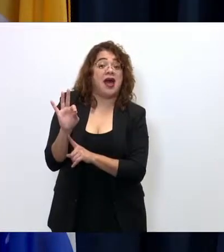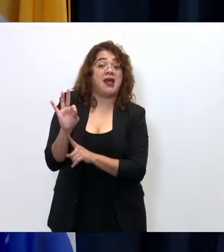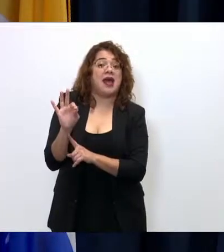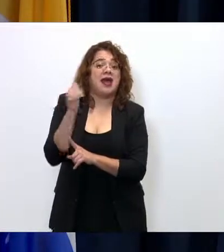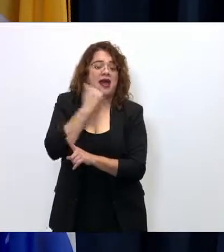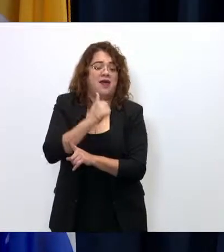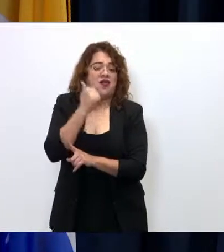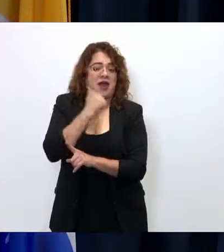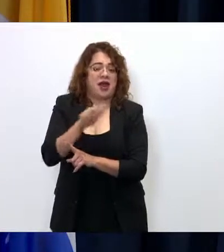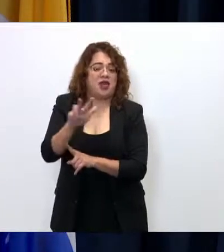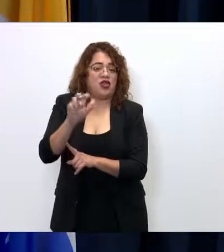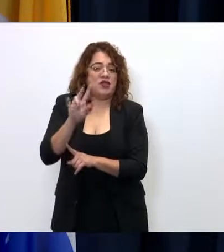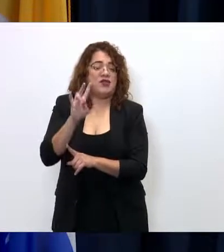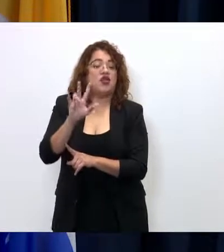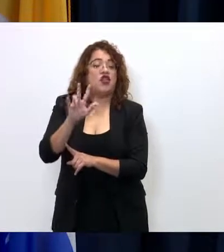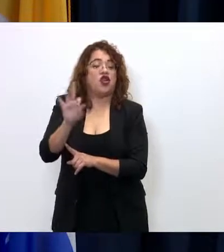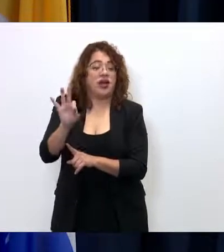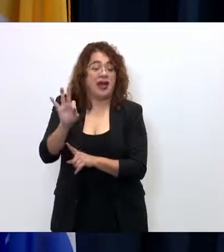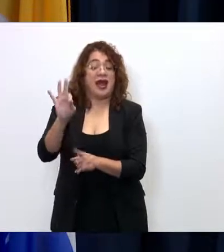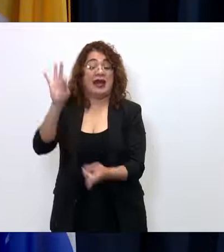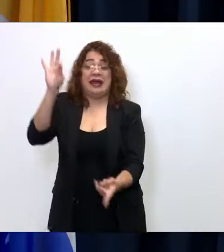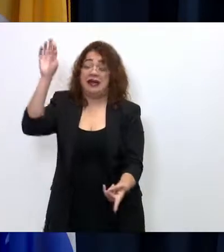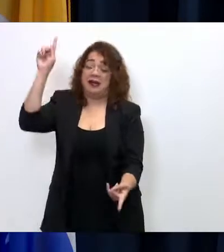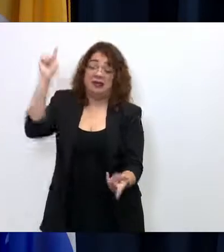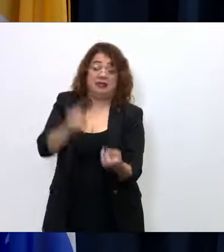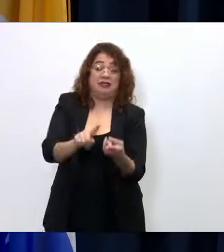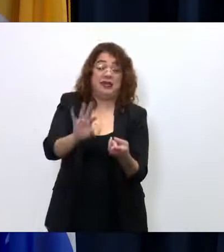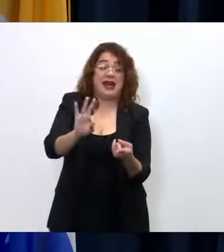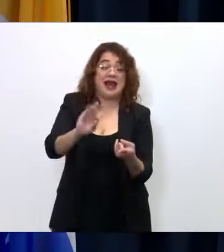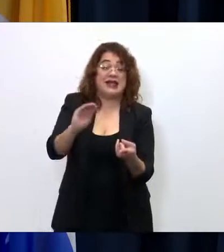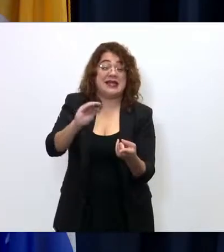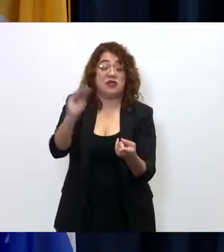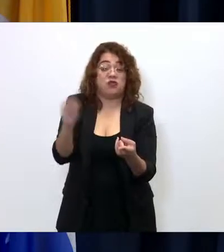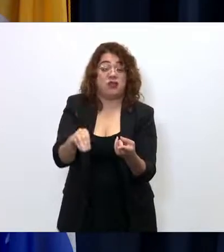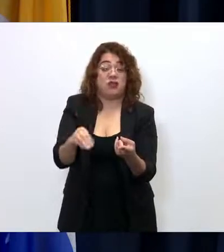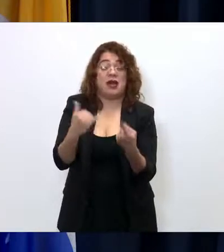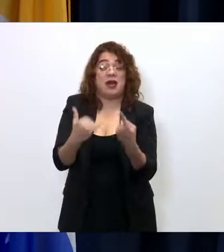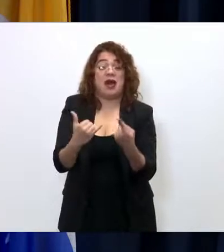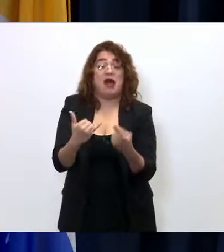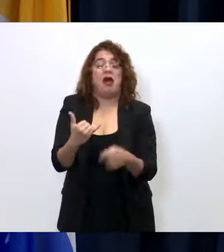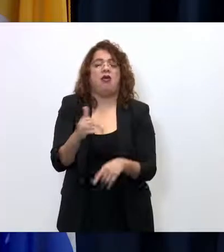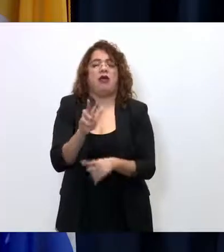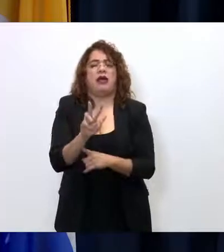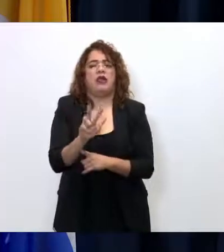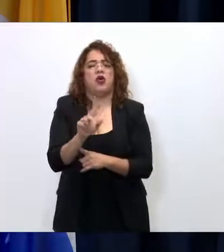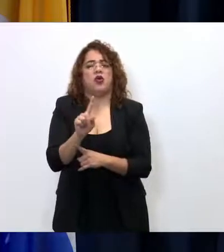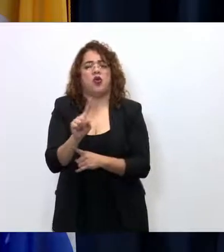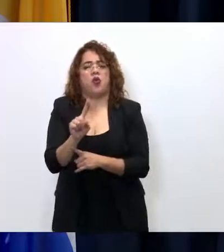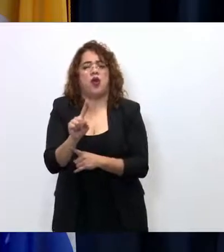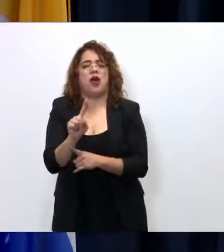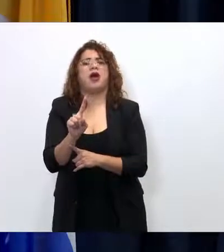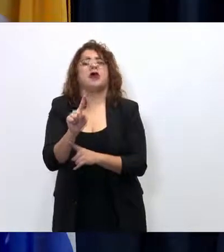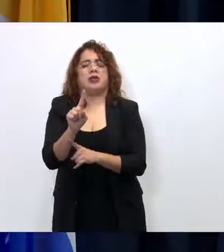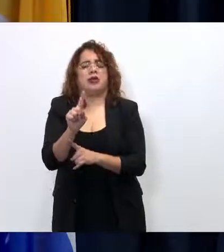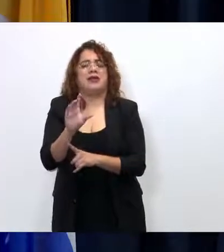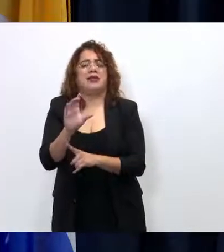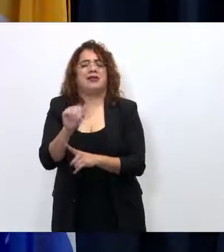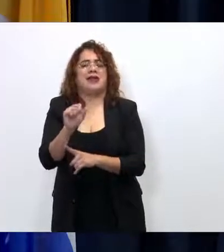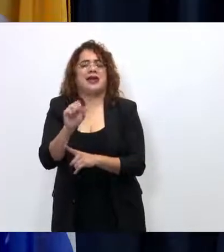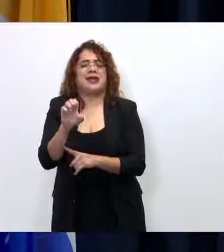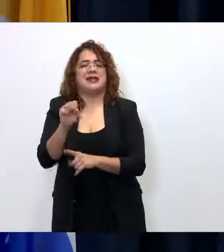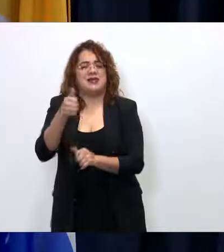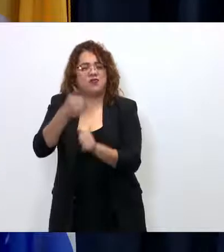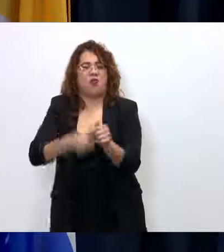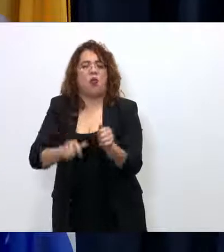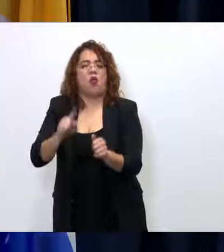día. Desde entonces ha caído un 96% a un promedio de 31 casos por día. Durante